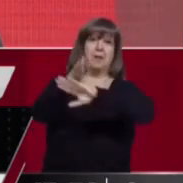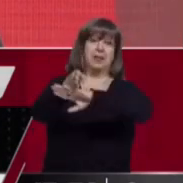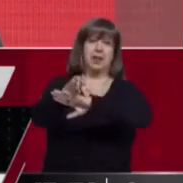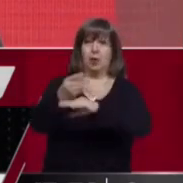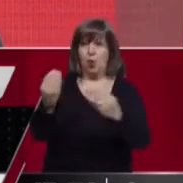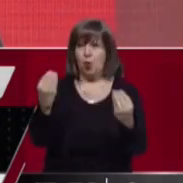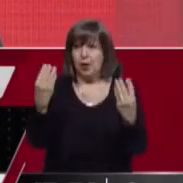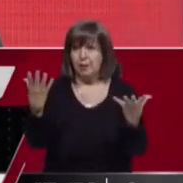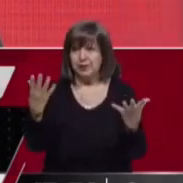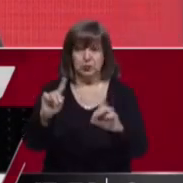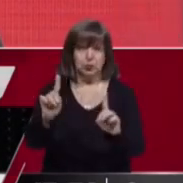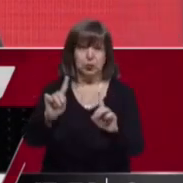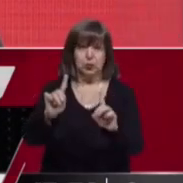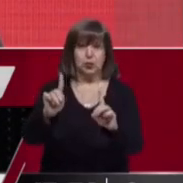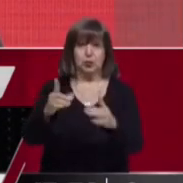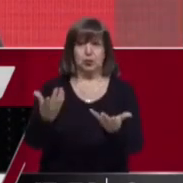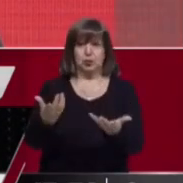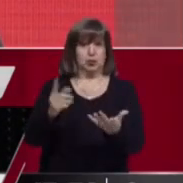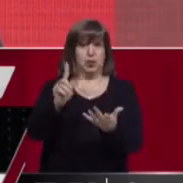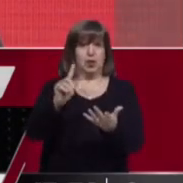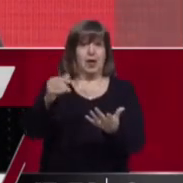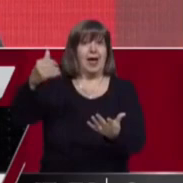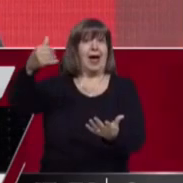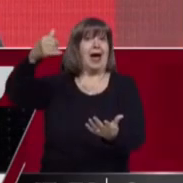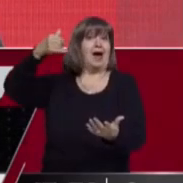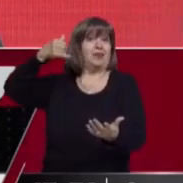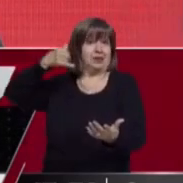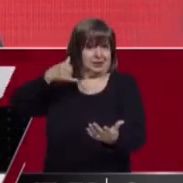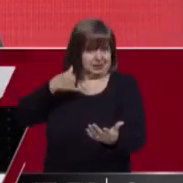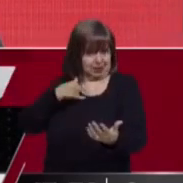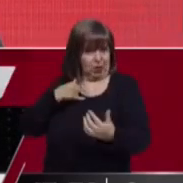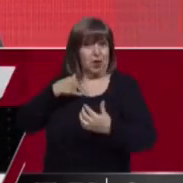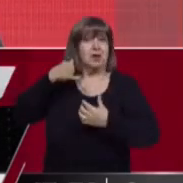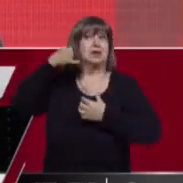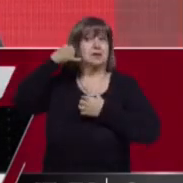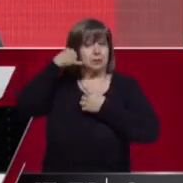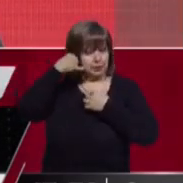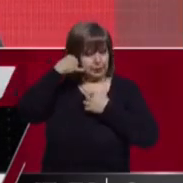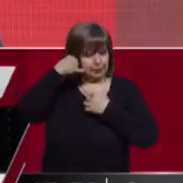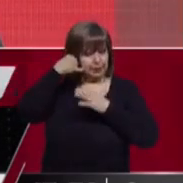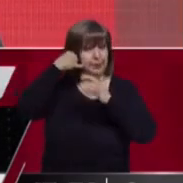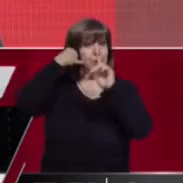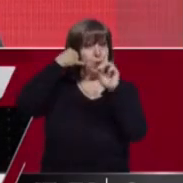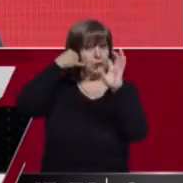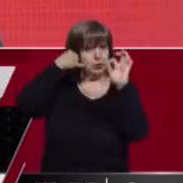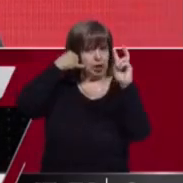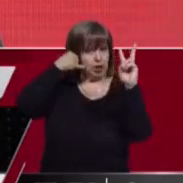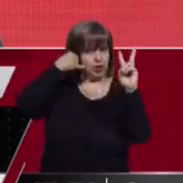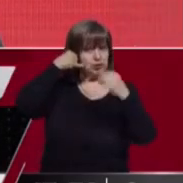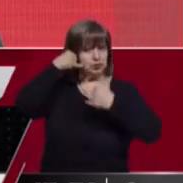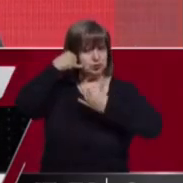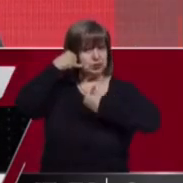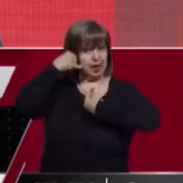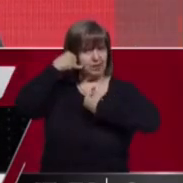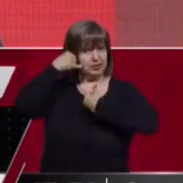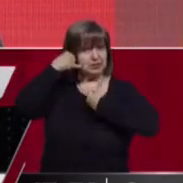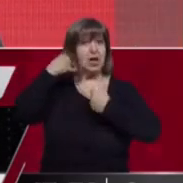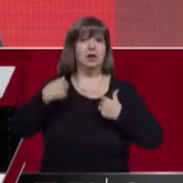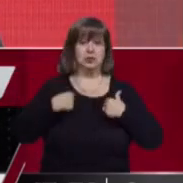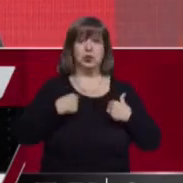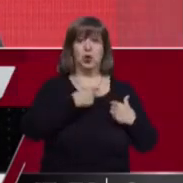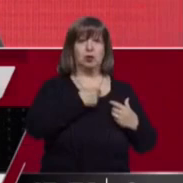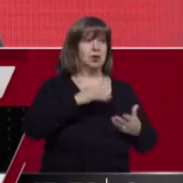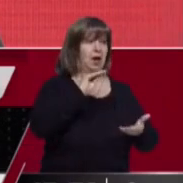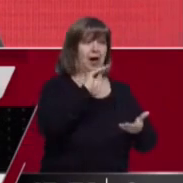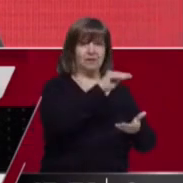no, nosotros como Estado no podemos intervenir en la familia sin tener un indicador, porque si no violaríamos el derecho a la intimidad. Entonces no puedo